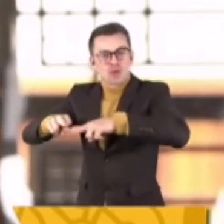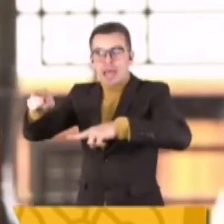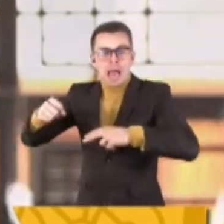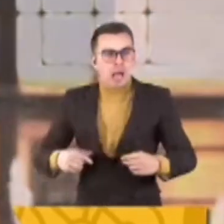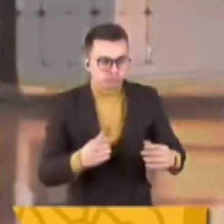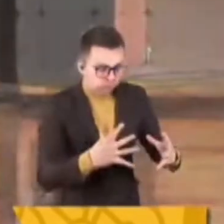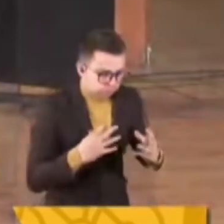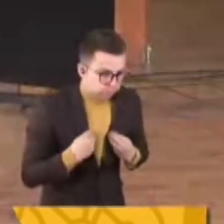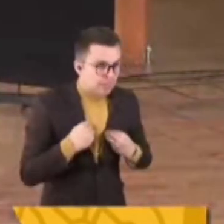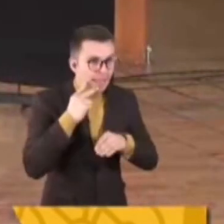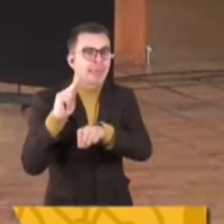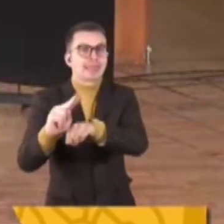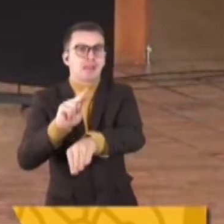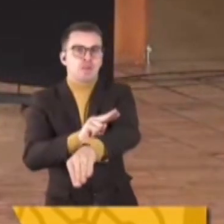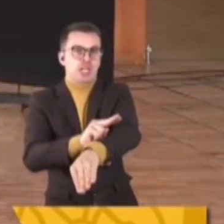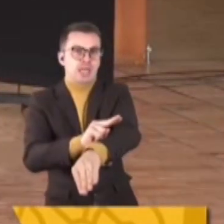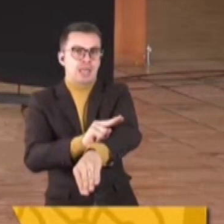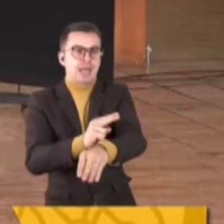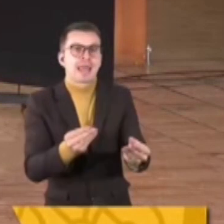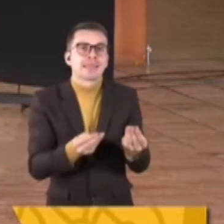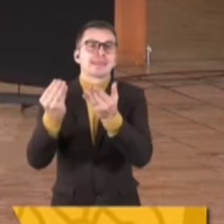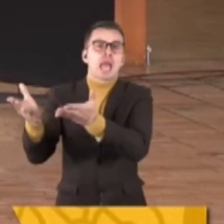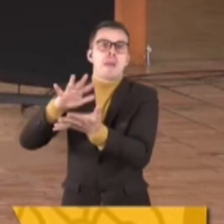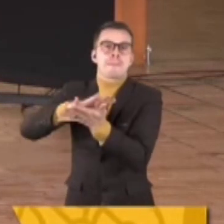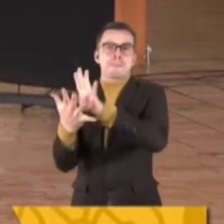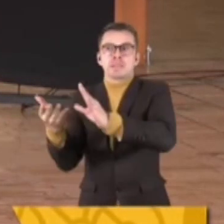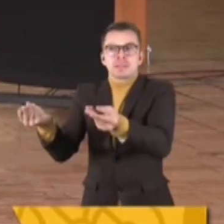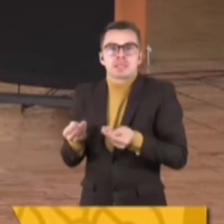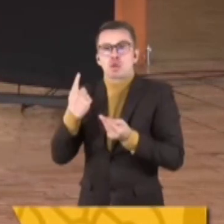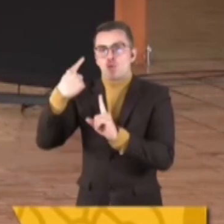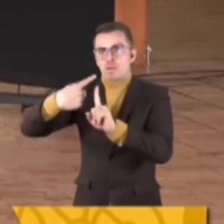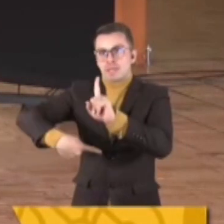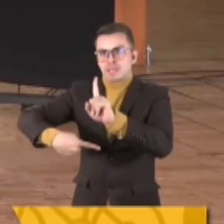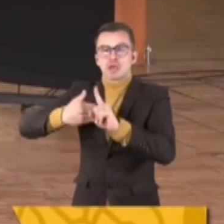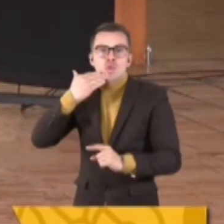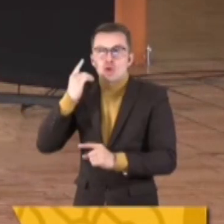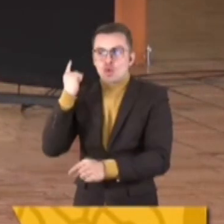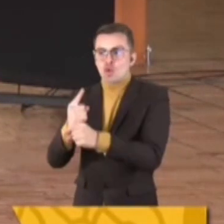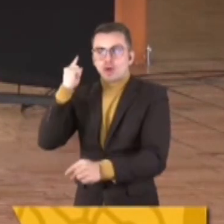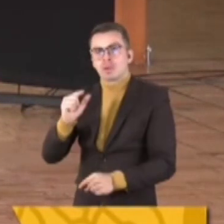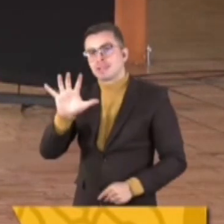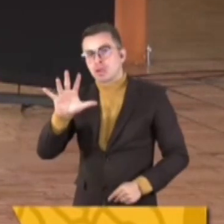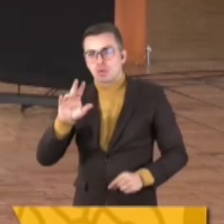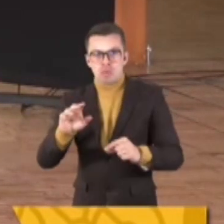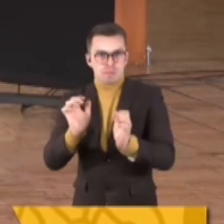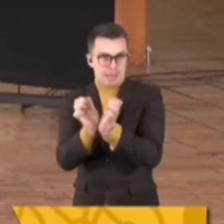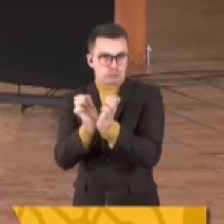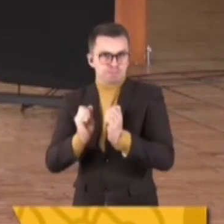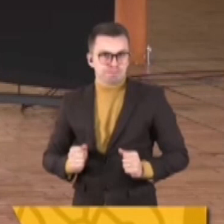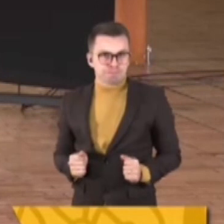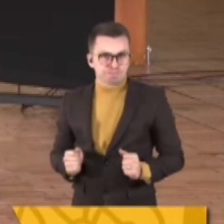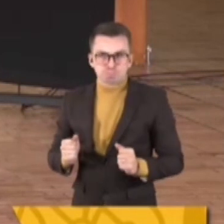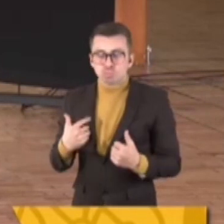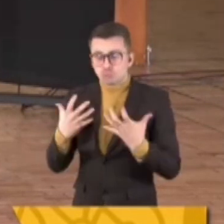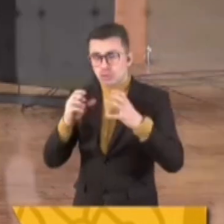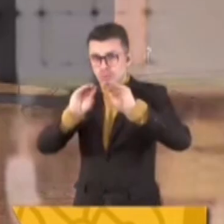de la interventoría de dar un periodo de cura de un mes, que se cumple el 5 de mayo. Quiero decirlo con todas